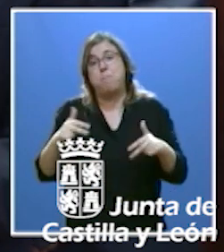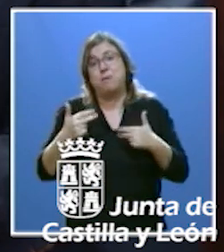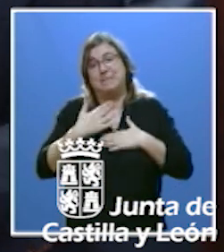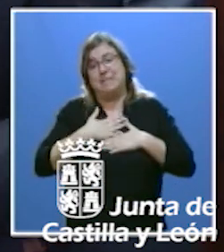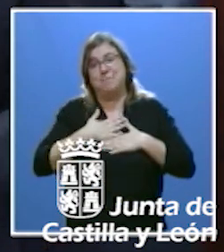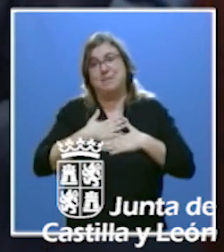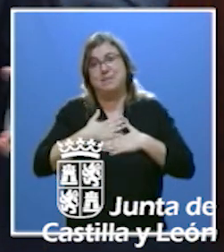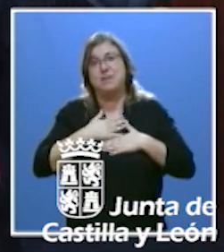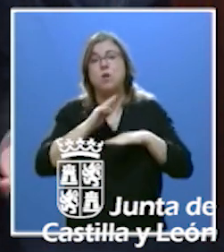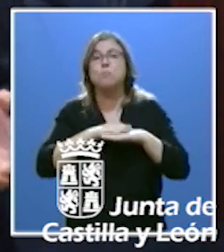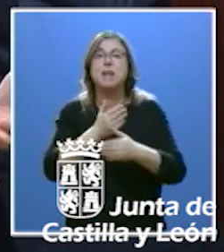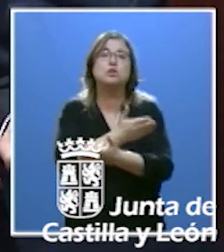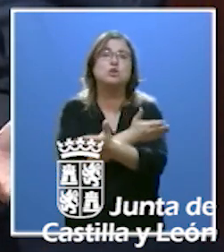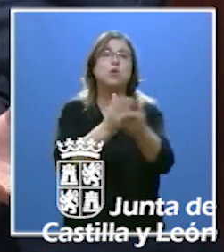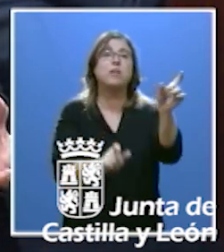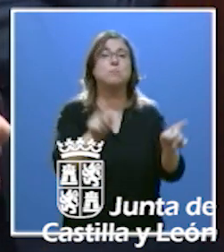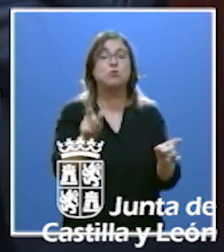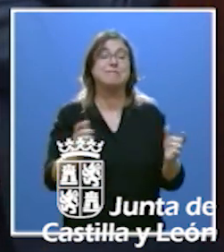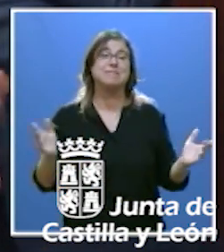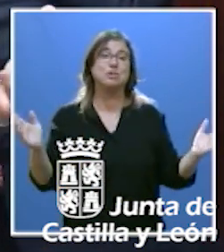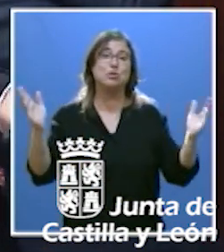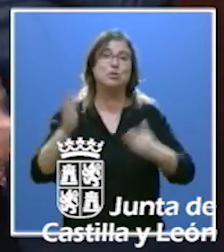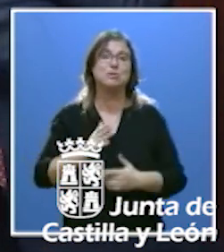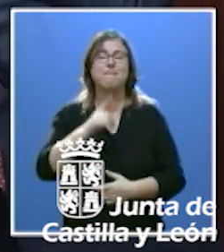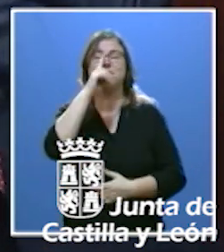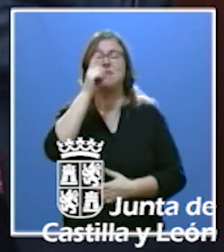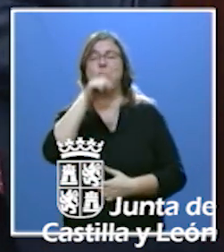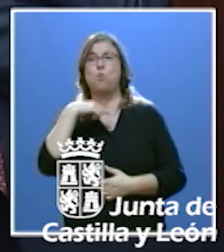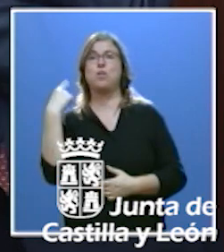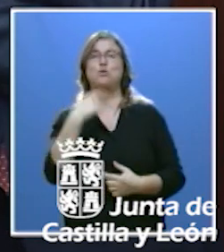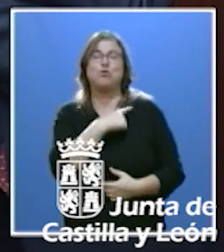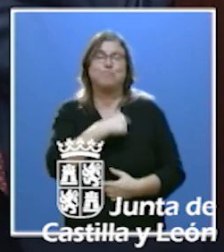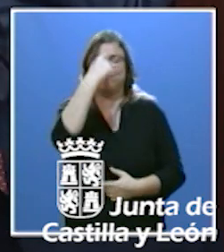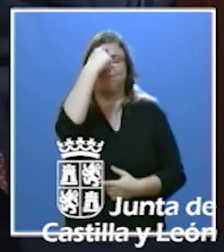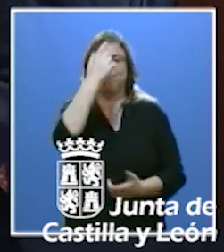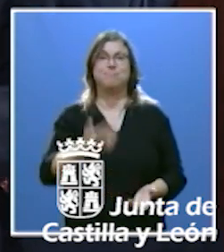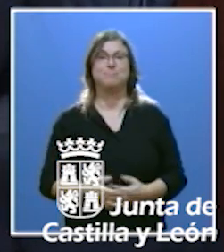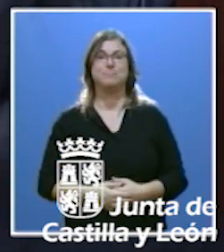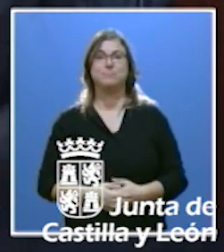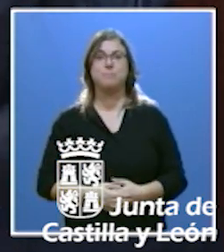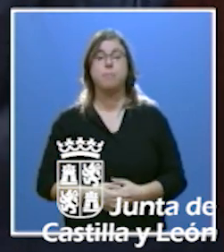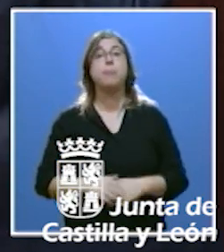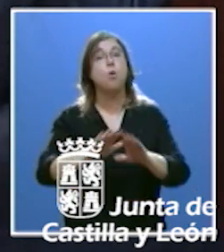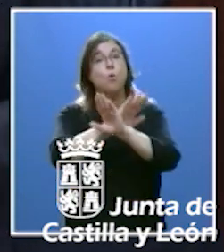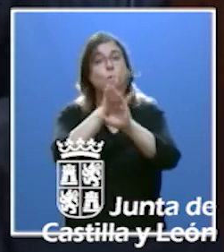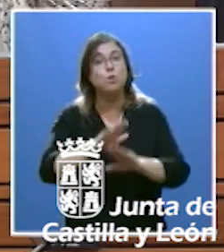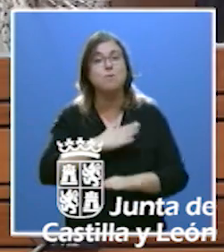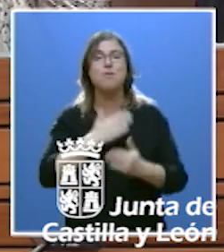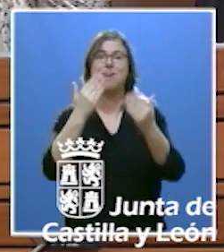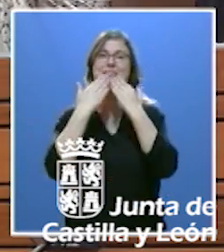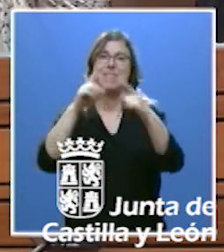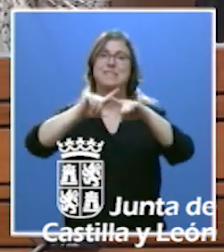si me permitís, a todas aquellas personas que no están y que están en el recuerdo de todos vosotros. Por último, quiero agradecer a mi